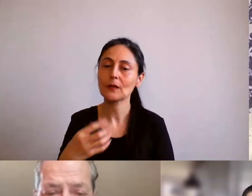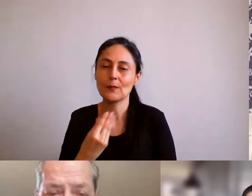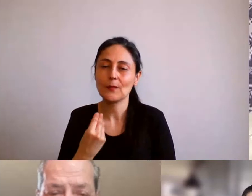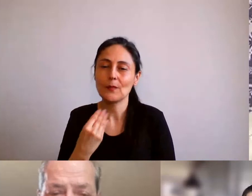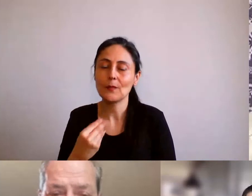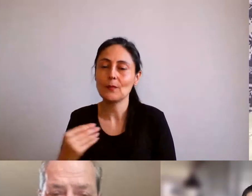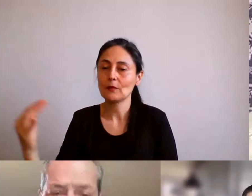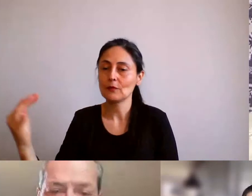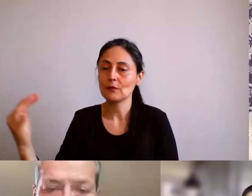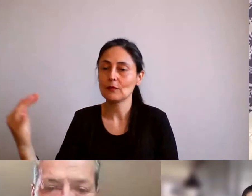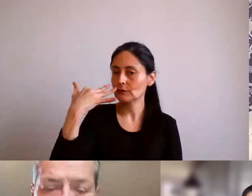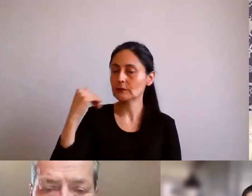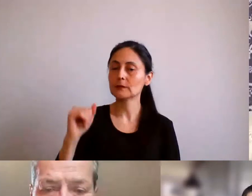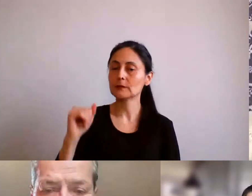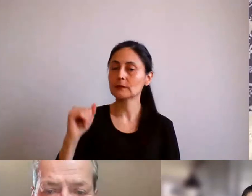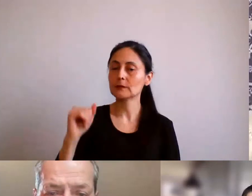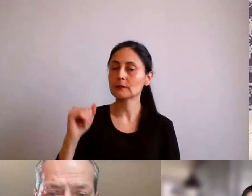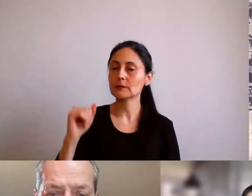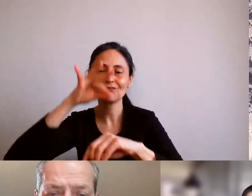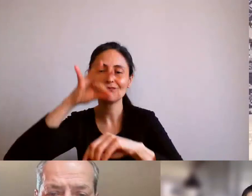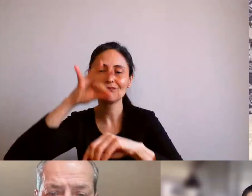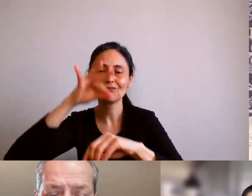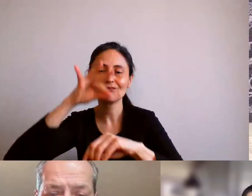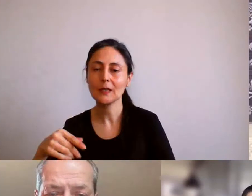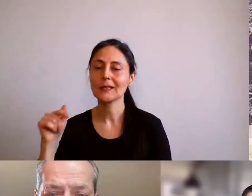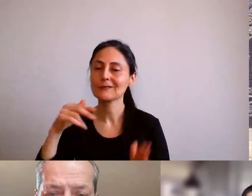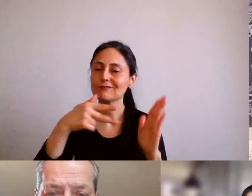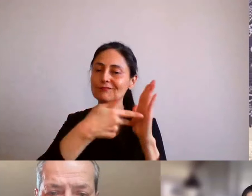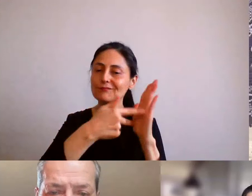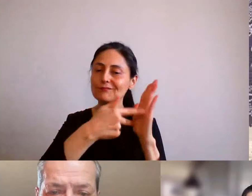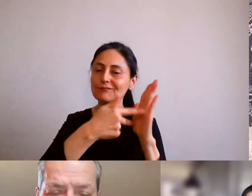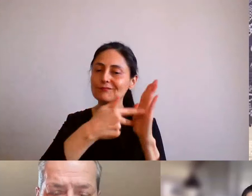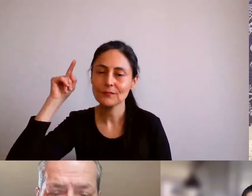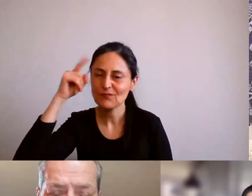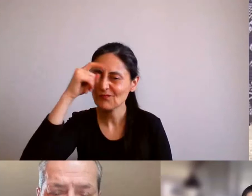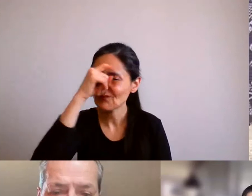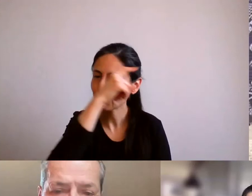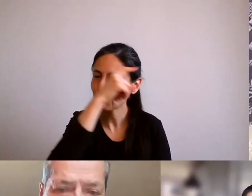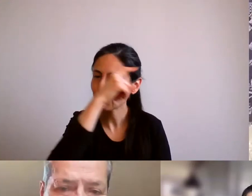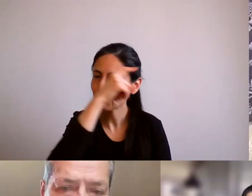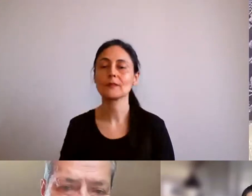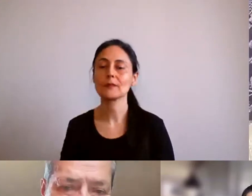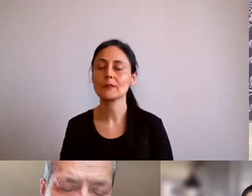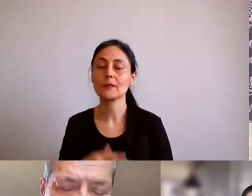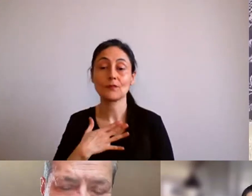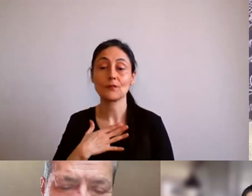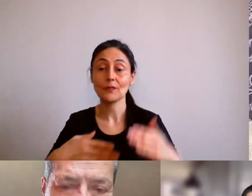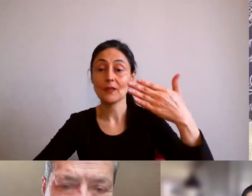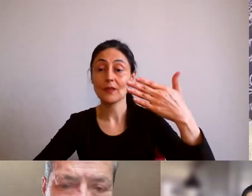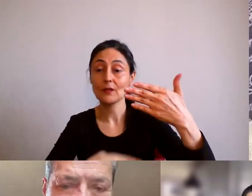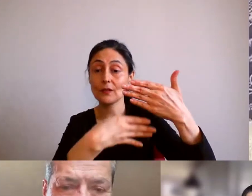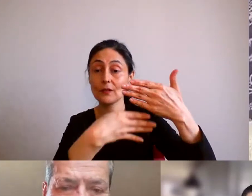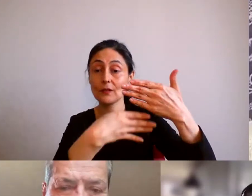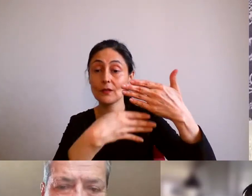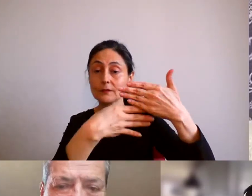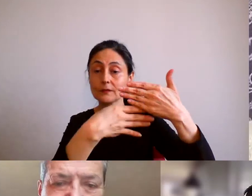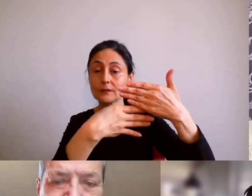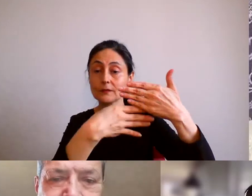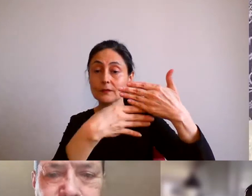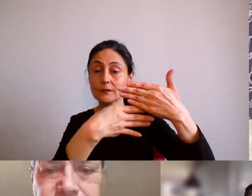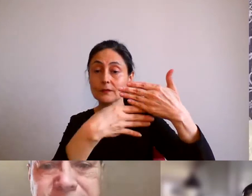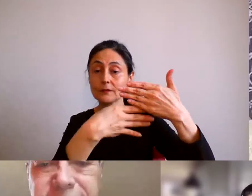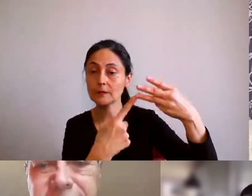Y ahí hay un tema súper complejo. Yo quería agregar a estos tres aspectos